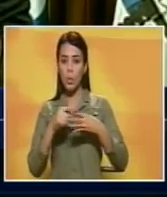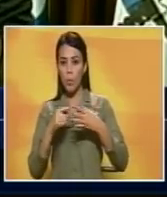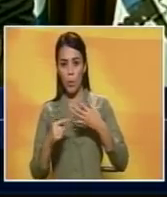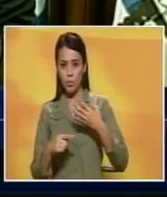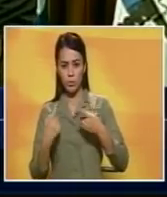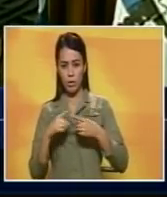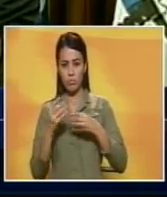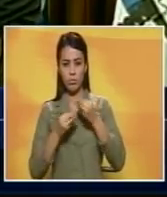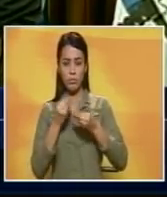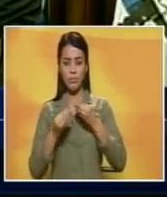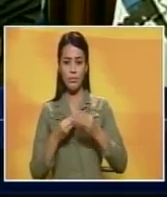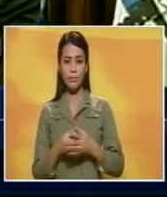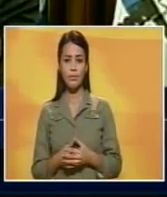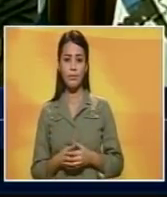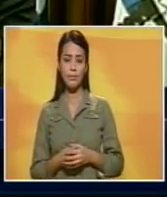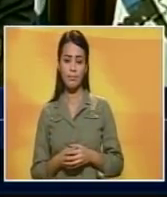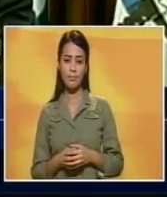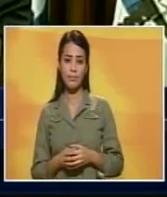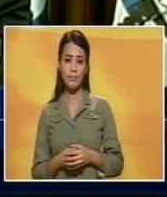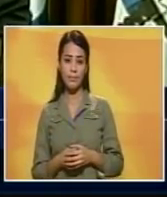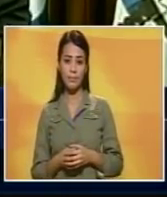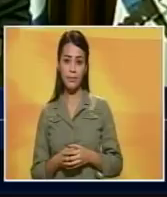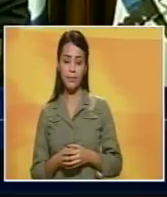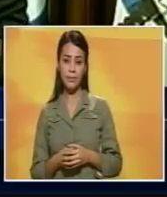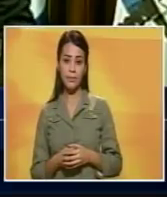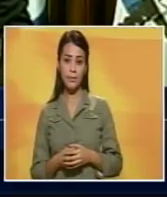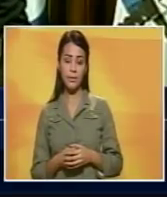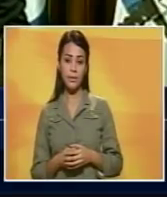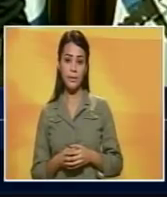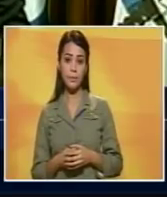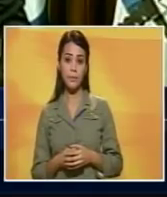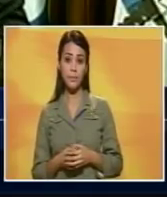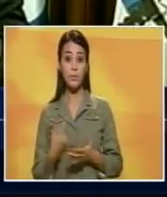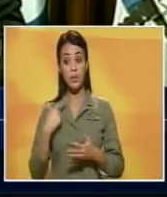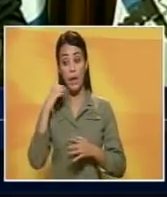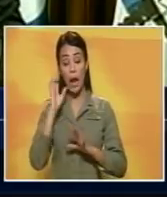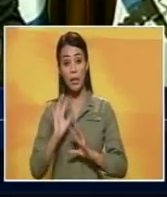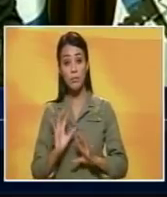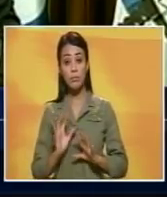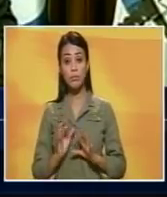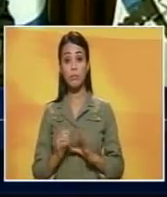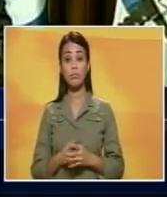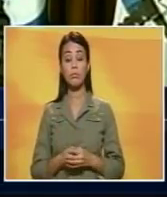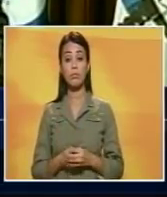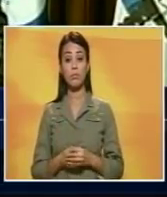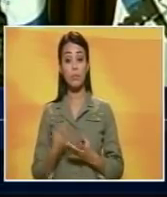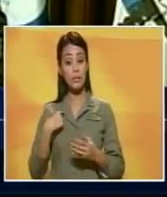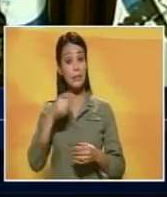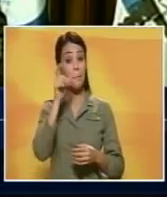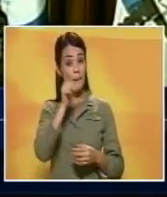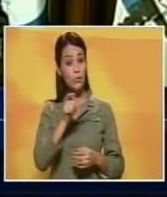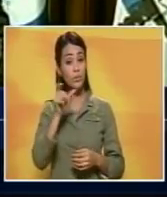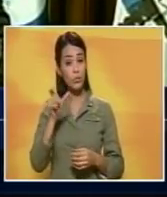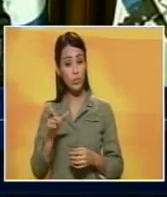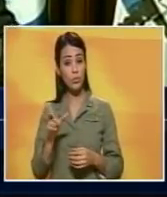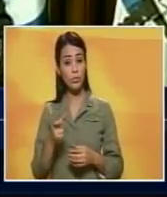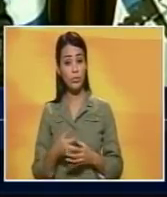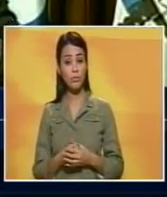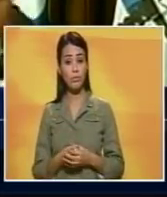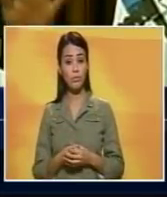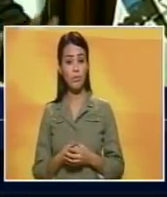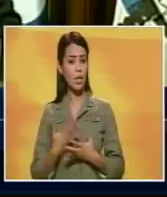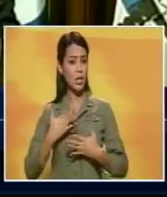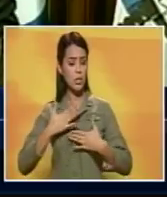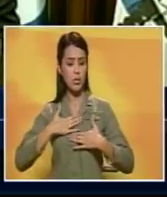venezolana, tipificados como hechos punibles. Es obvio ya que estas personas se han declarado por